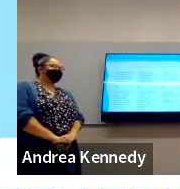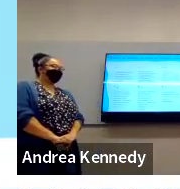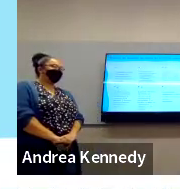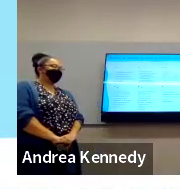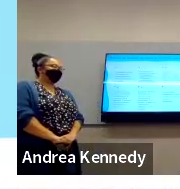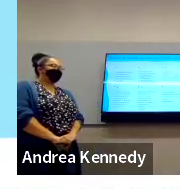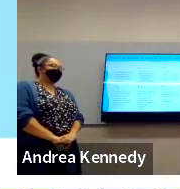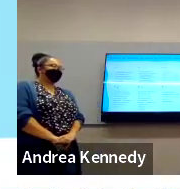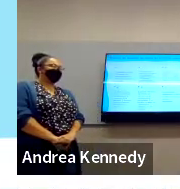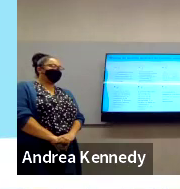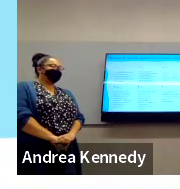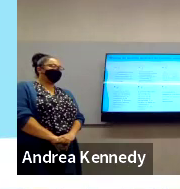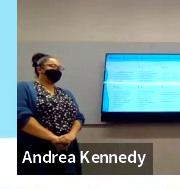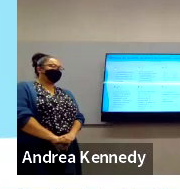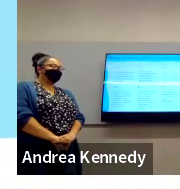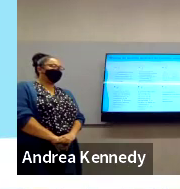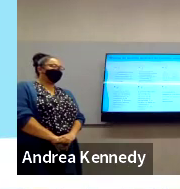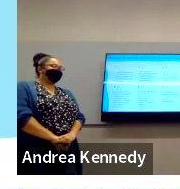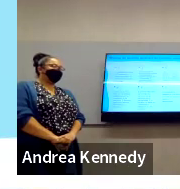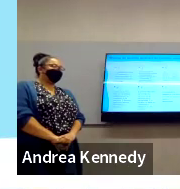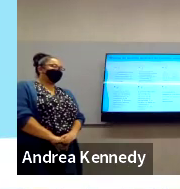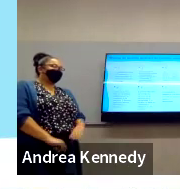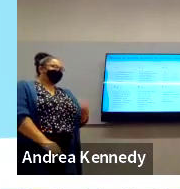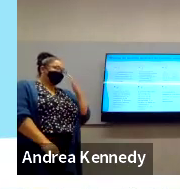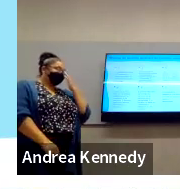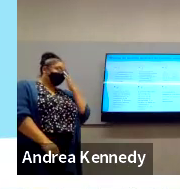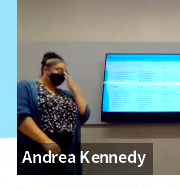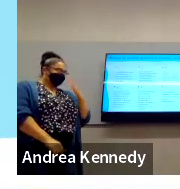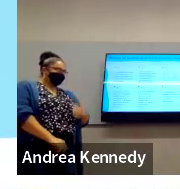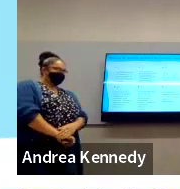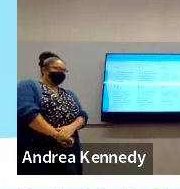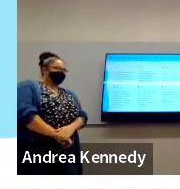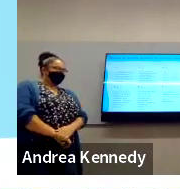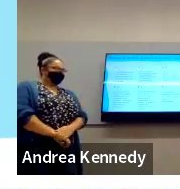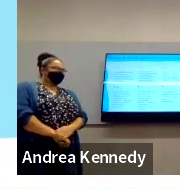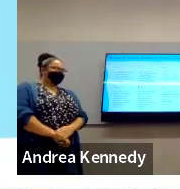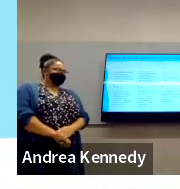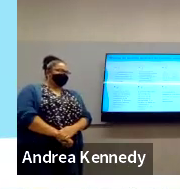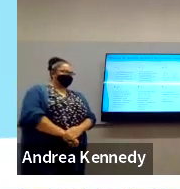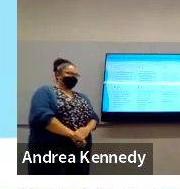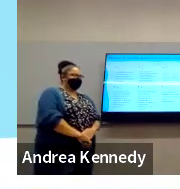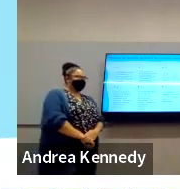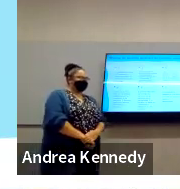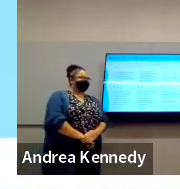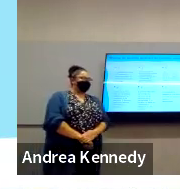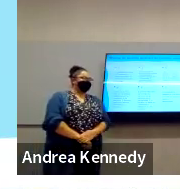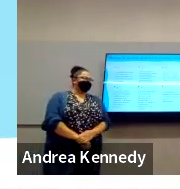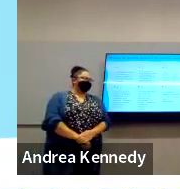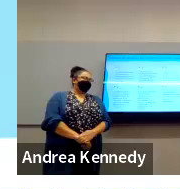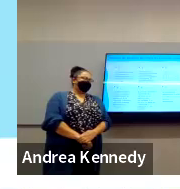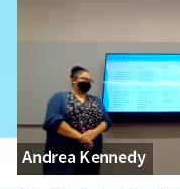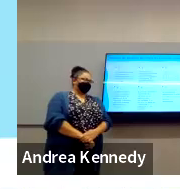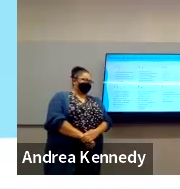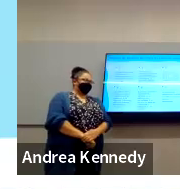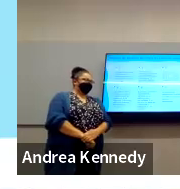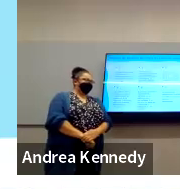preguntas o dudas. No tienen que responder si ustedes están de acuerdo con los cálculos que entregó el propietario,